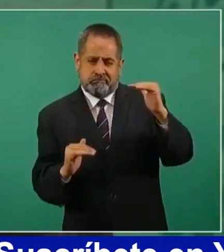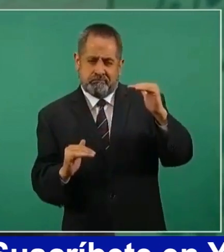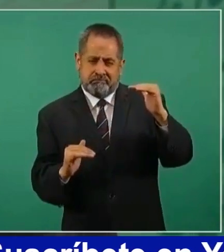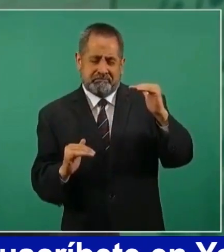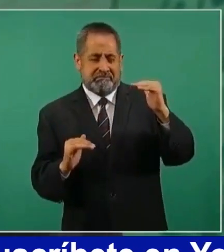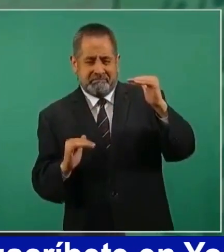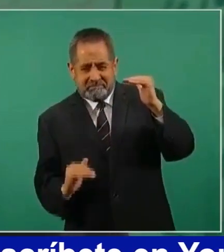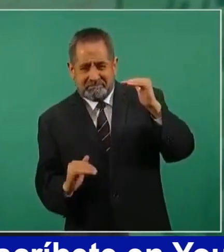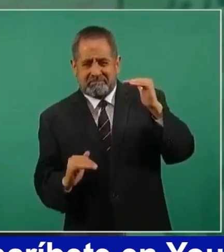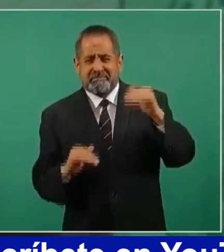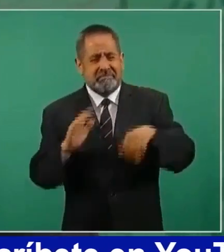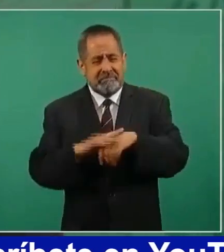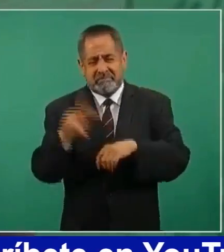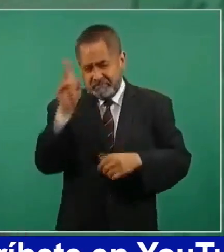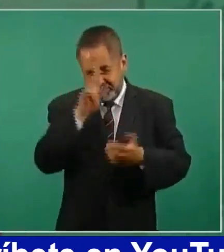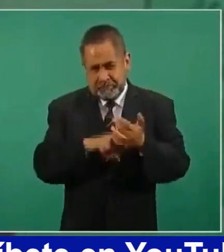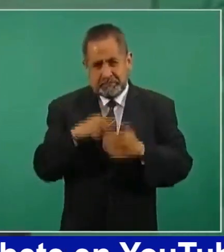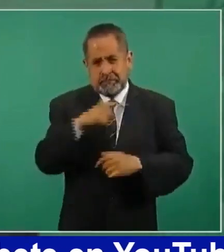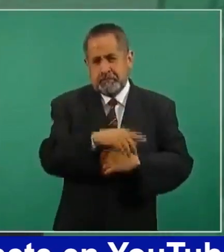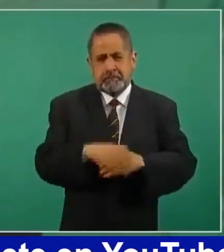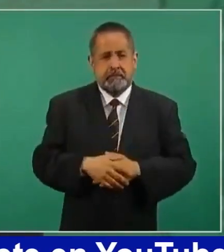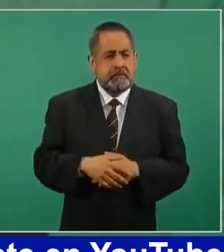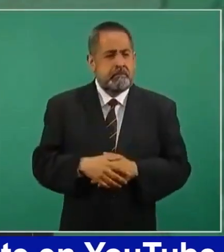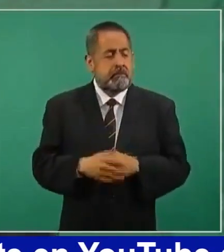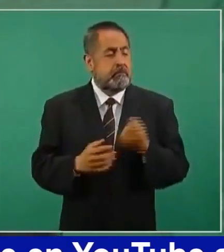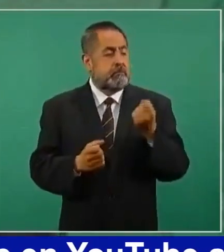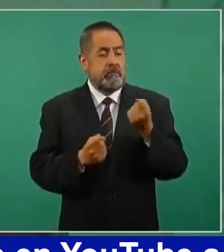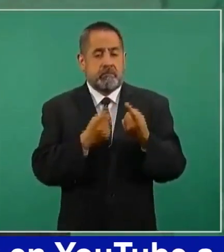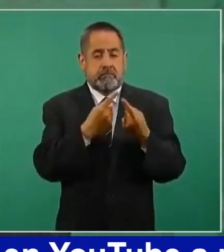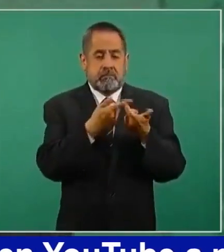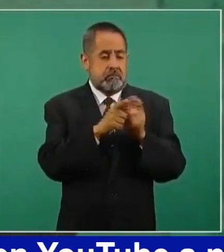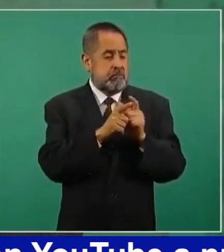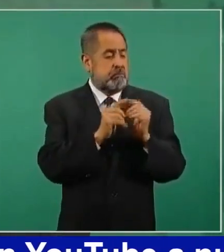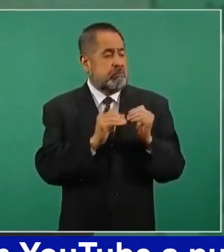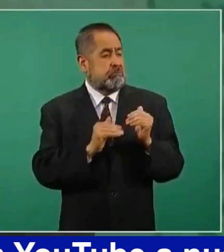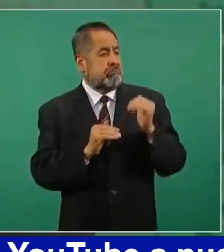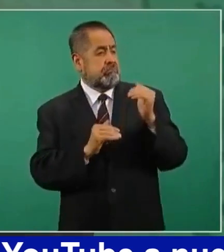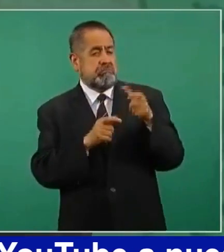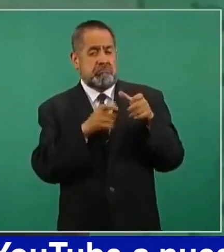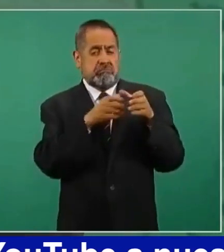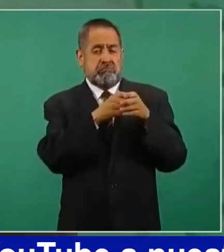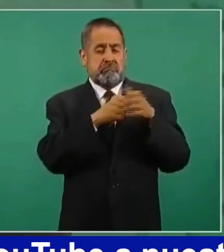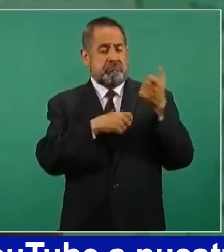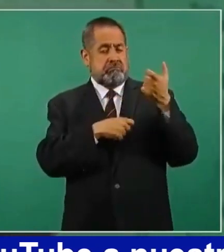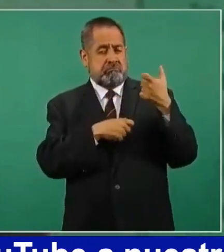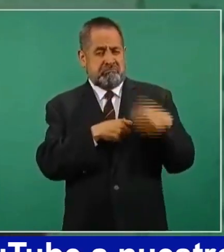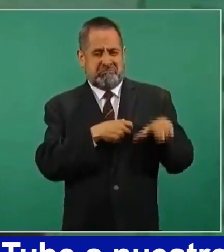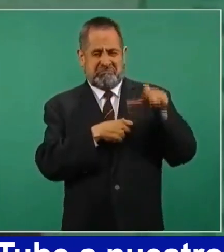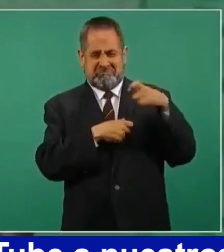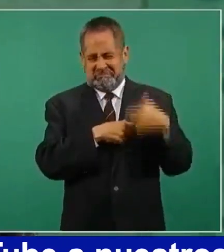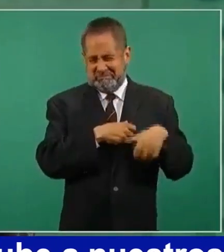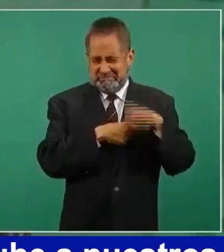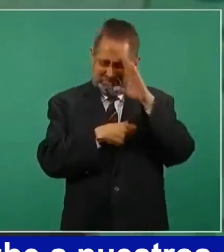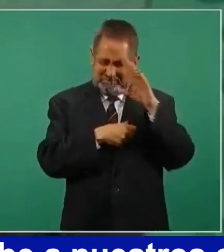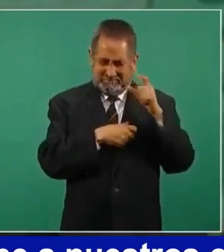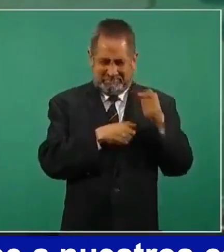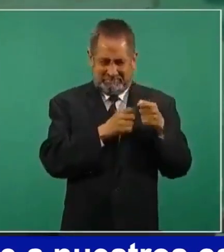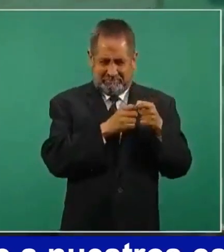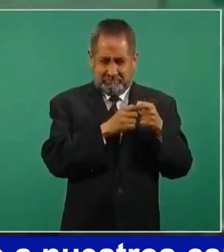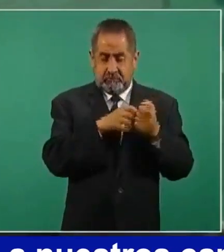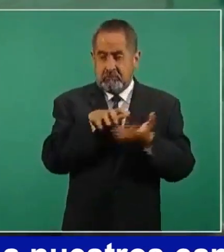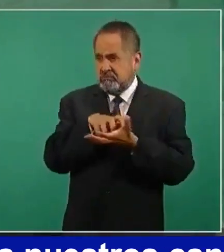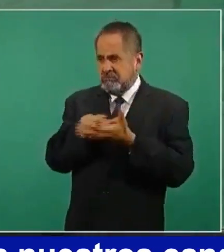se profundizó. O sea, unos cuantos se hicieron inmensamente ricos